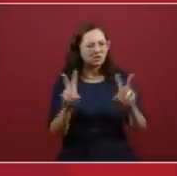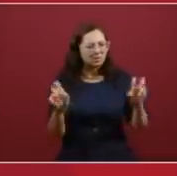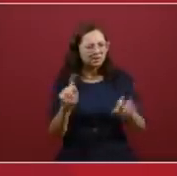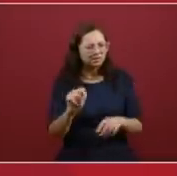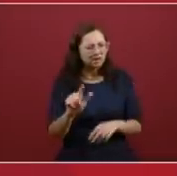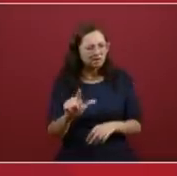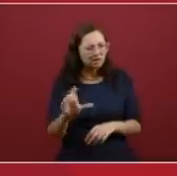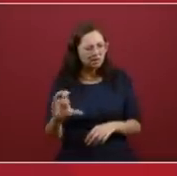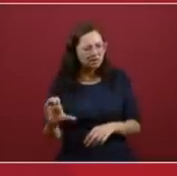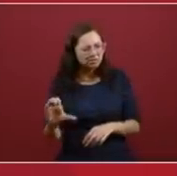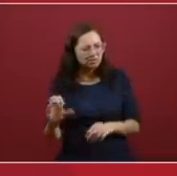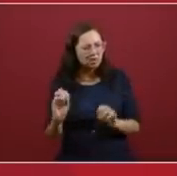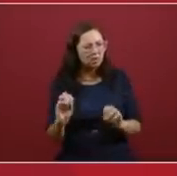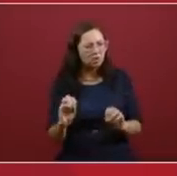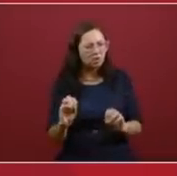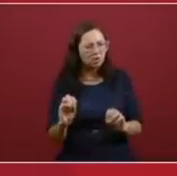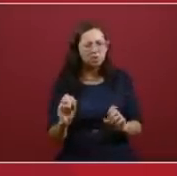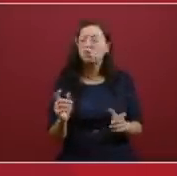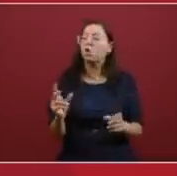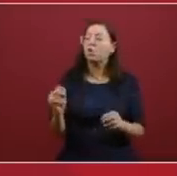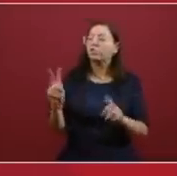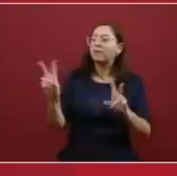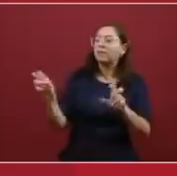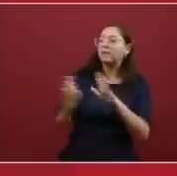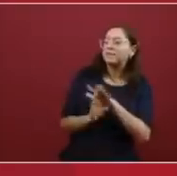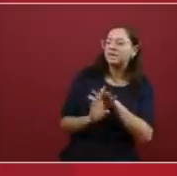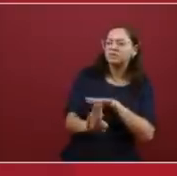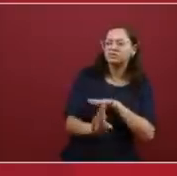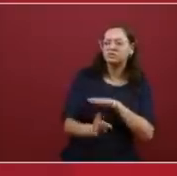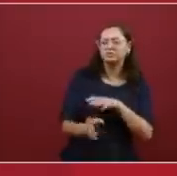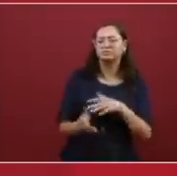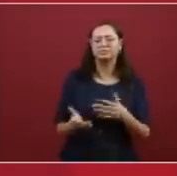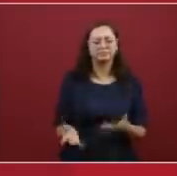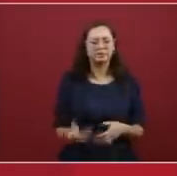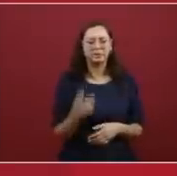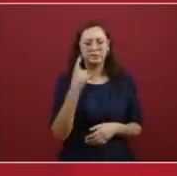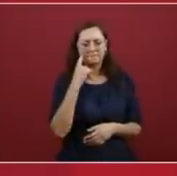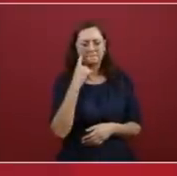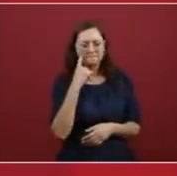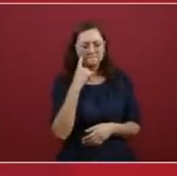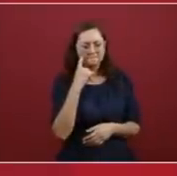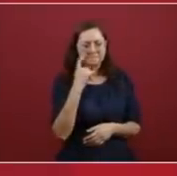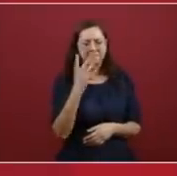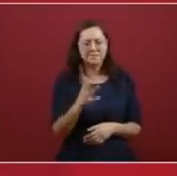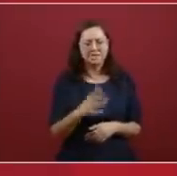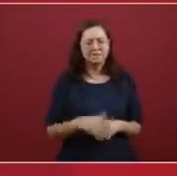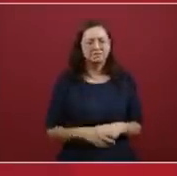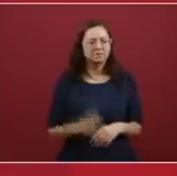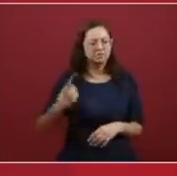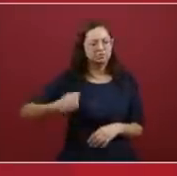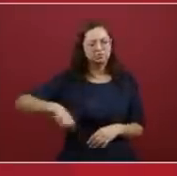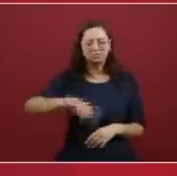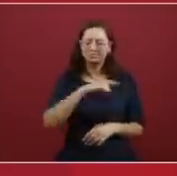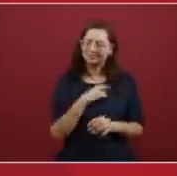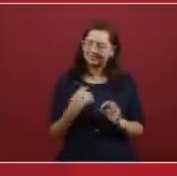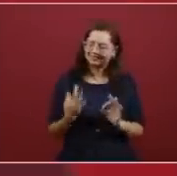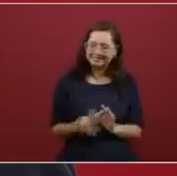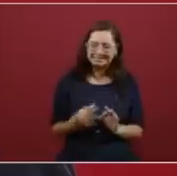Mire, Nosotros insistimos